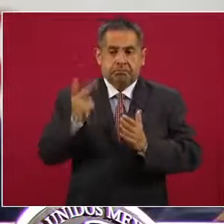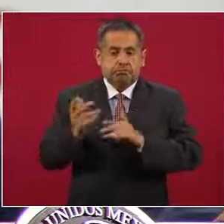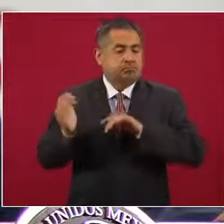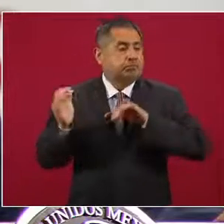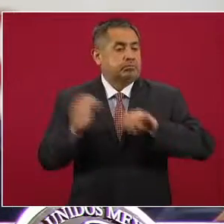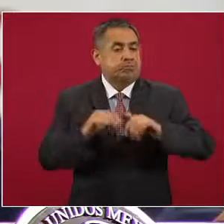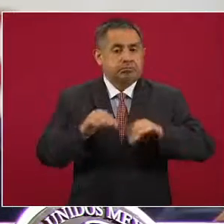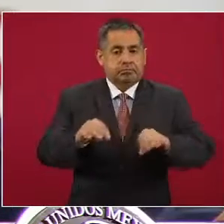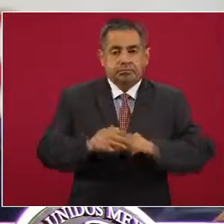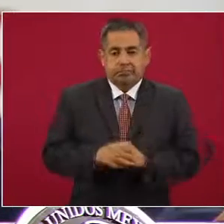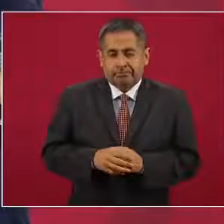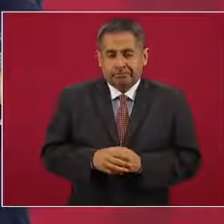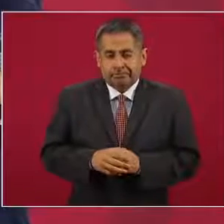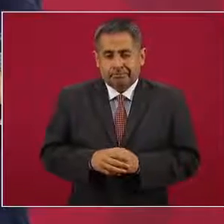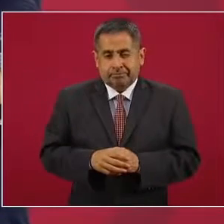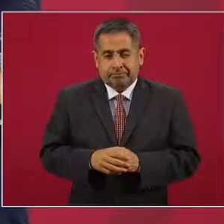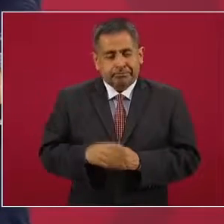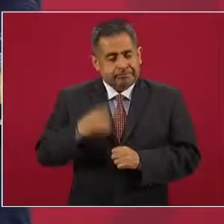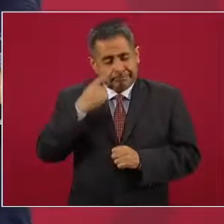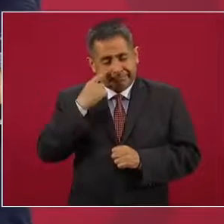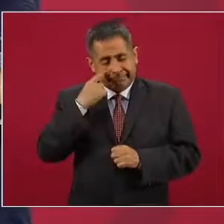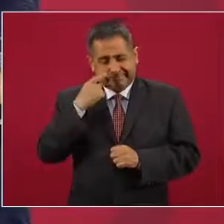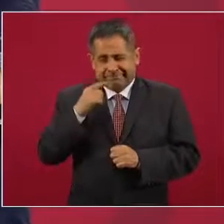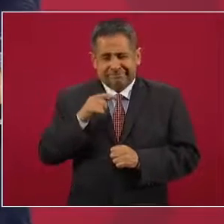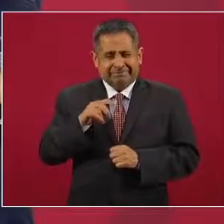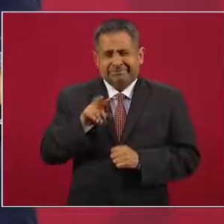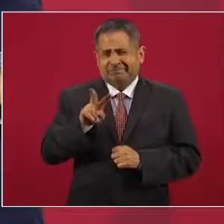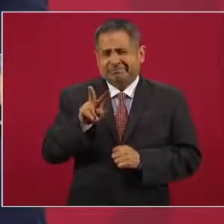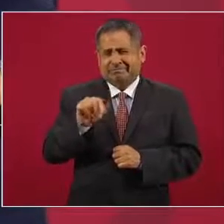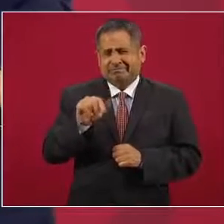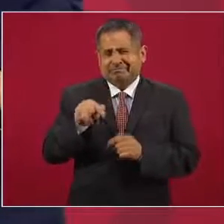Estamos a punto de lograr